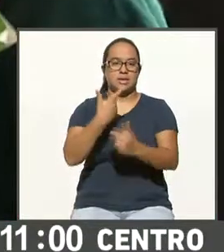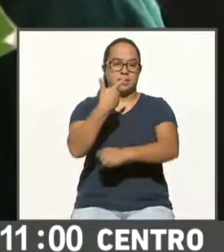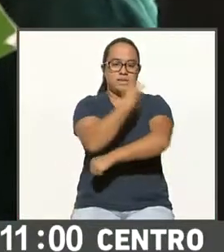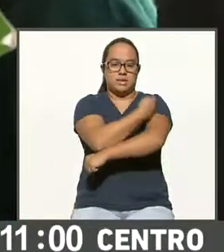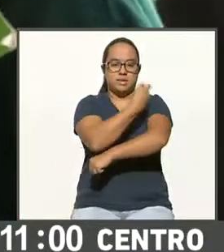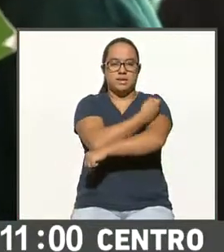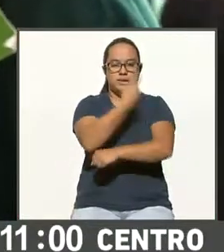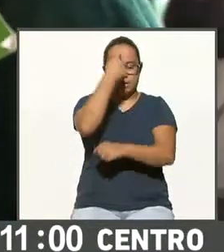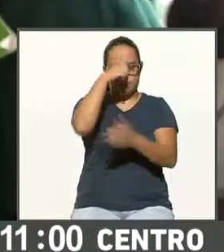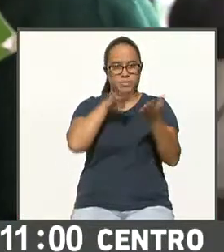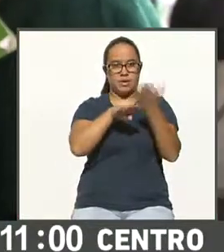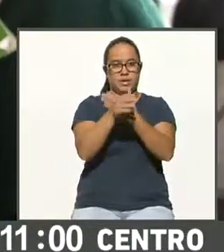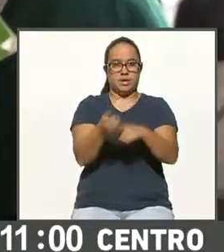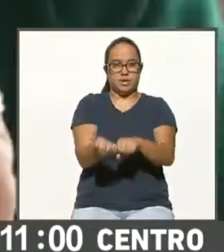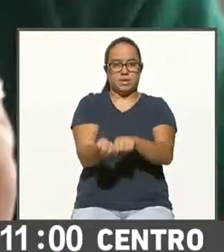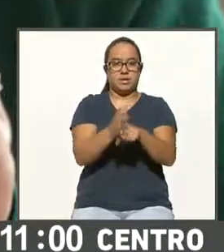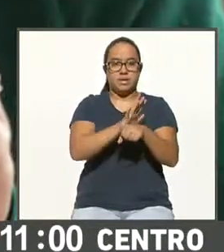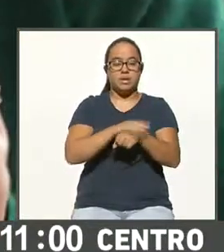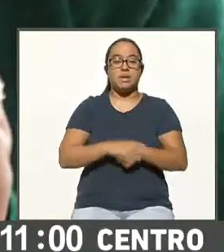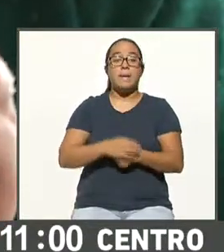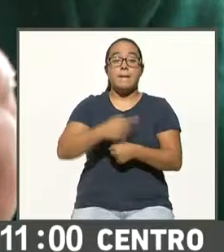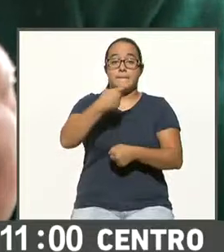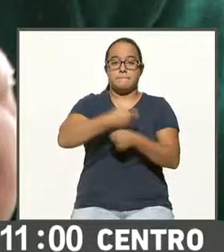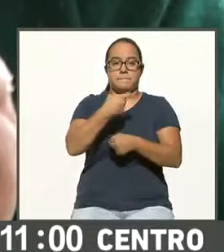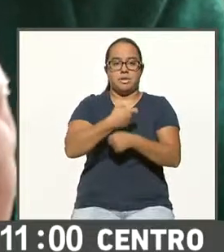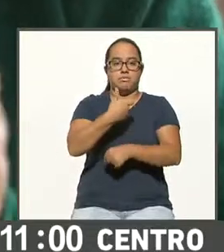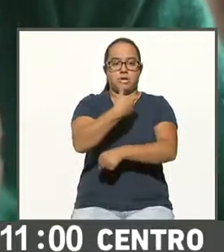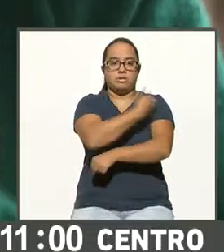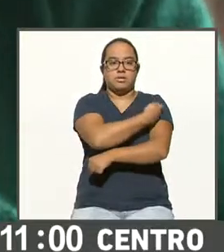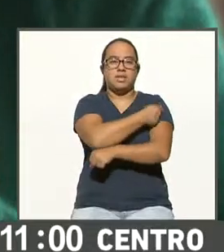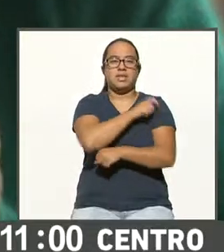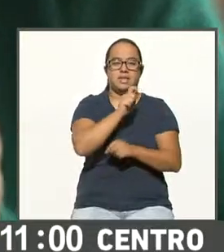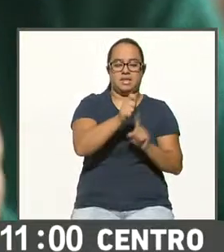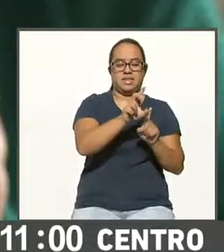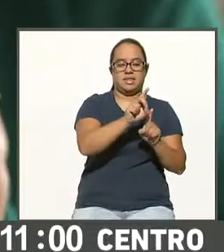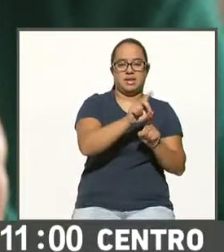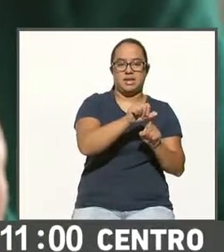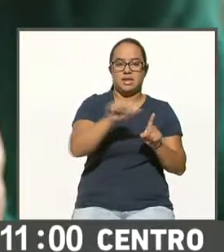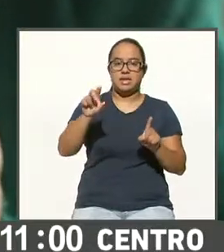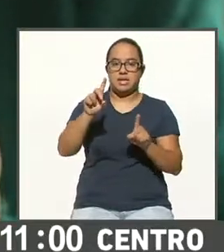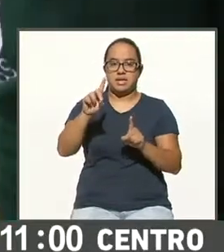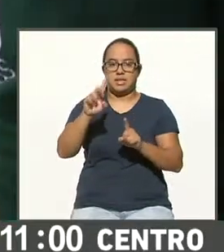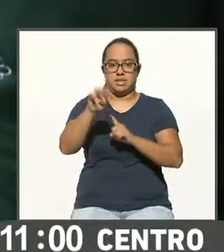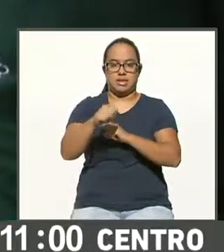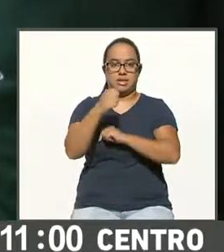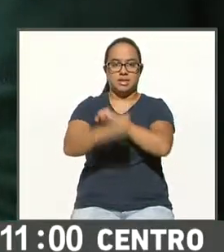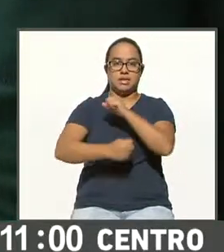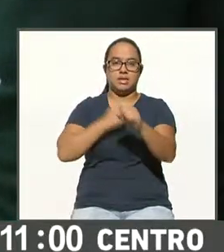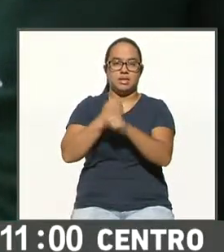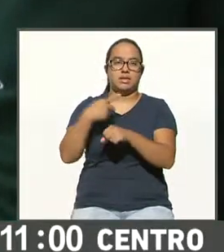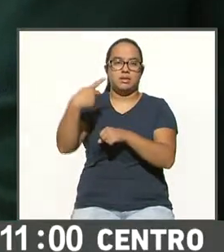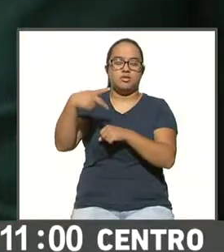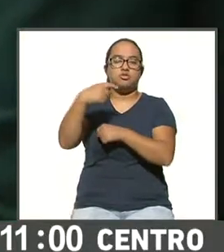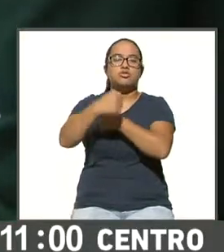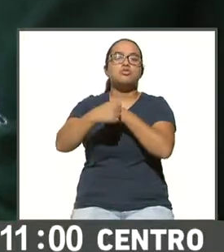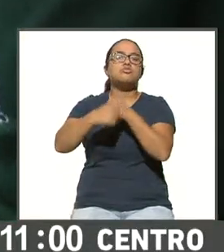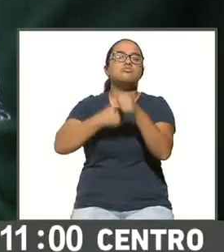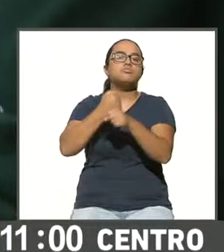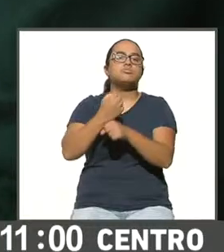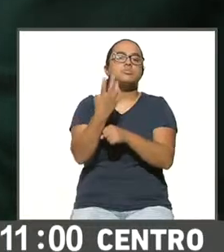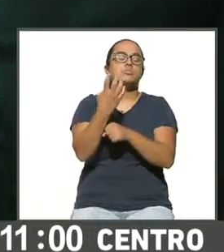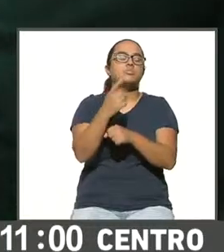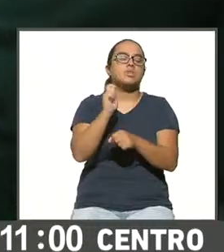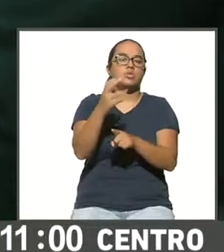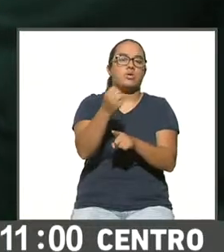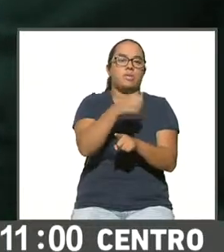una vacunación masiva anticovid. Inició la aplicación de primera dosis para personas de 30 a 39 años de edad en las